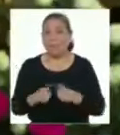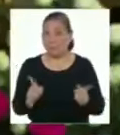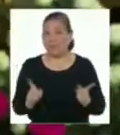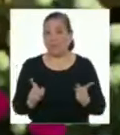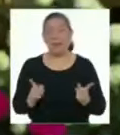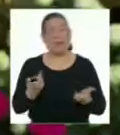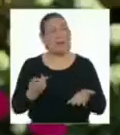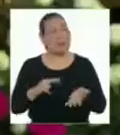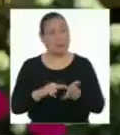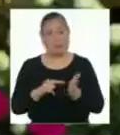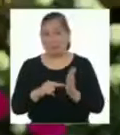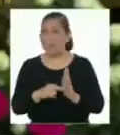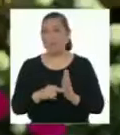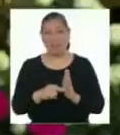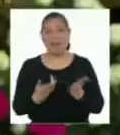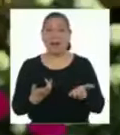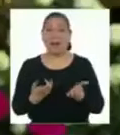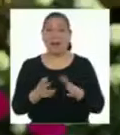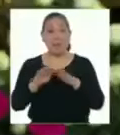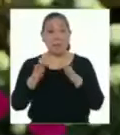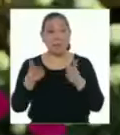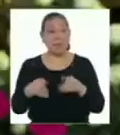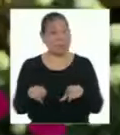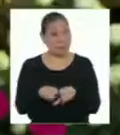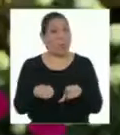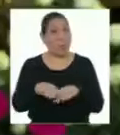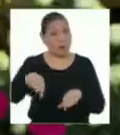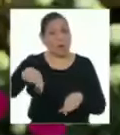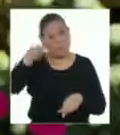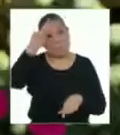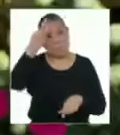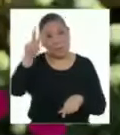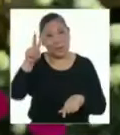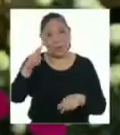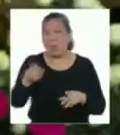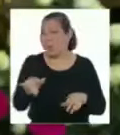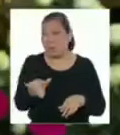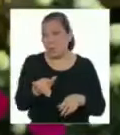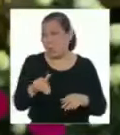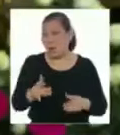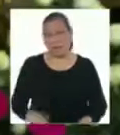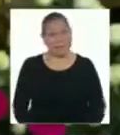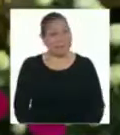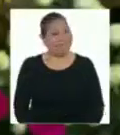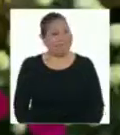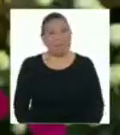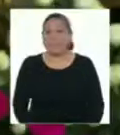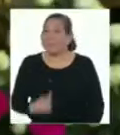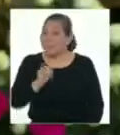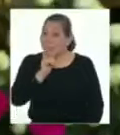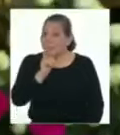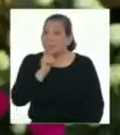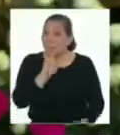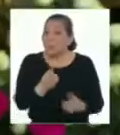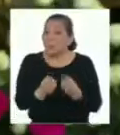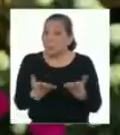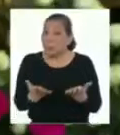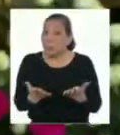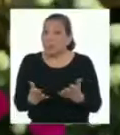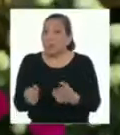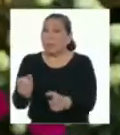Esta imagen es la imagen del mundo y también es de nuestra patria, de nuestra nación. Todavía tenemos